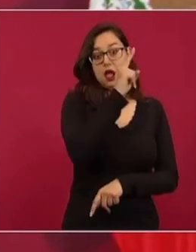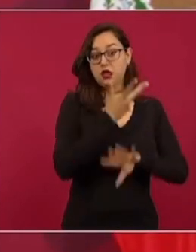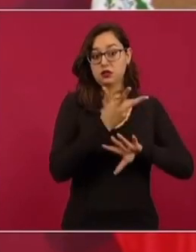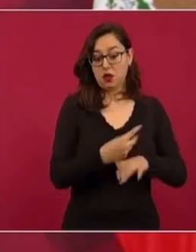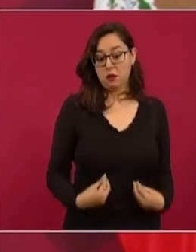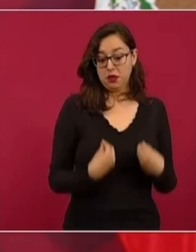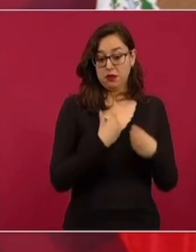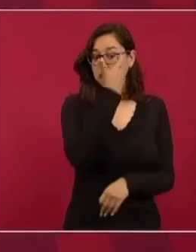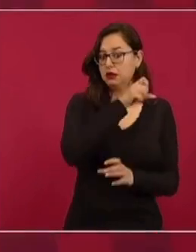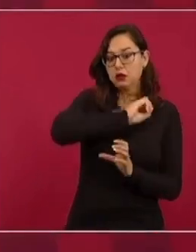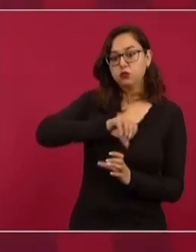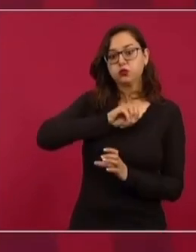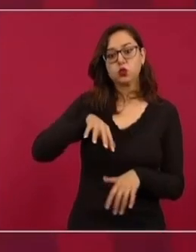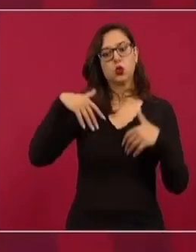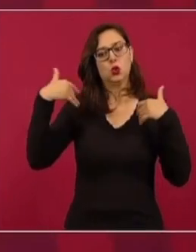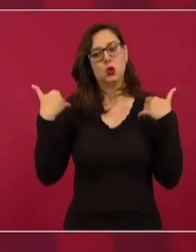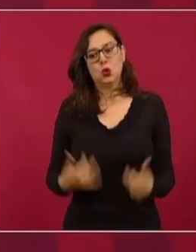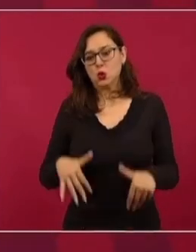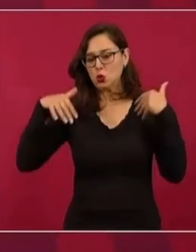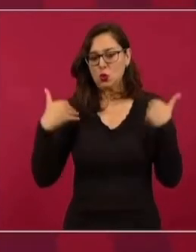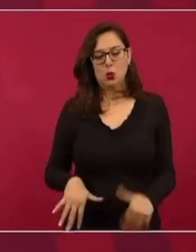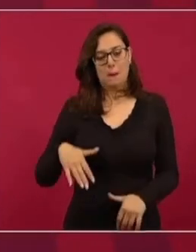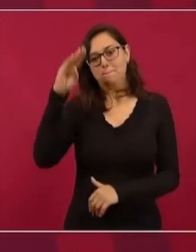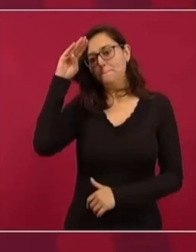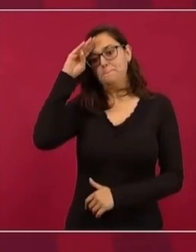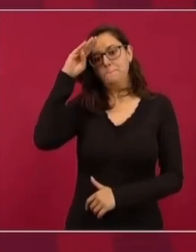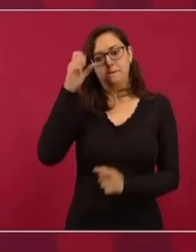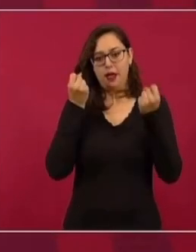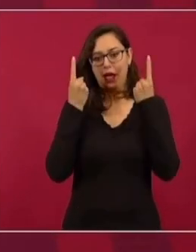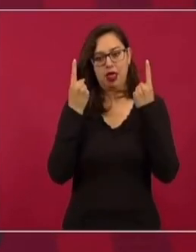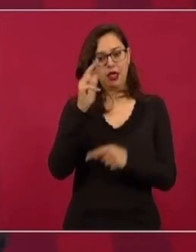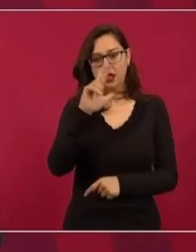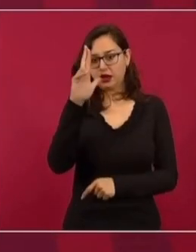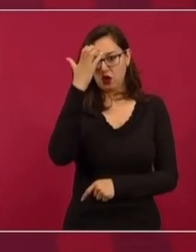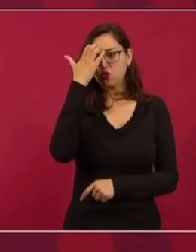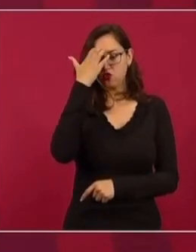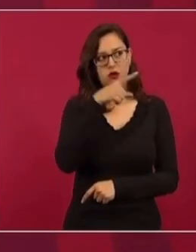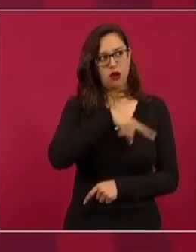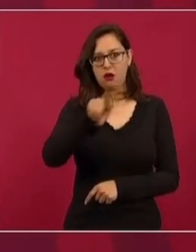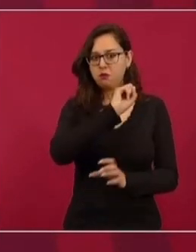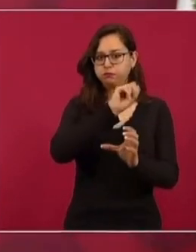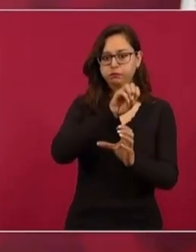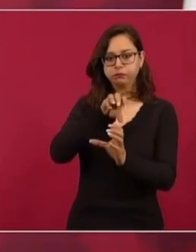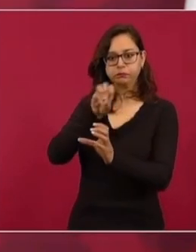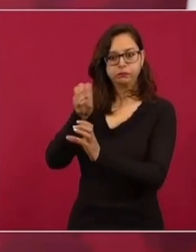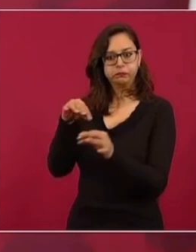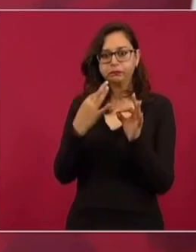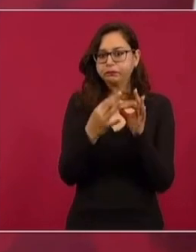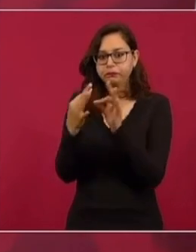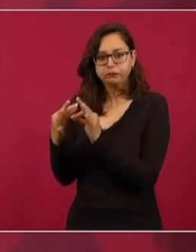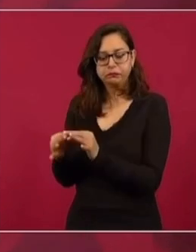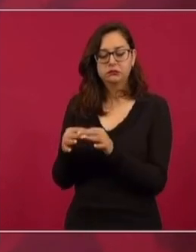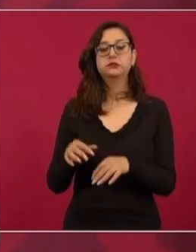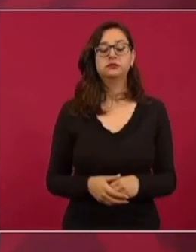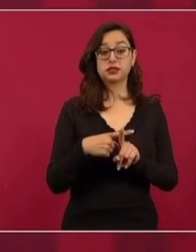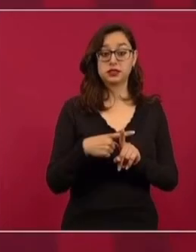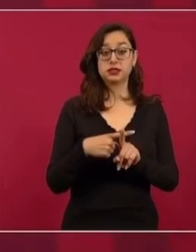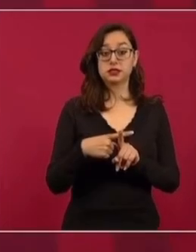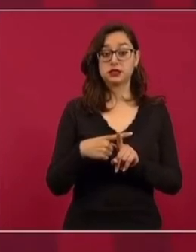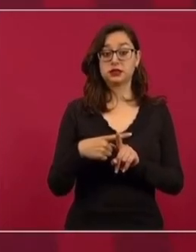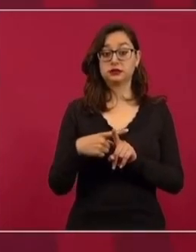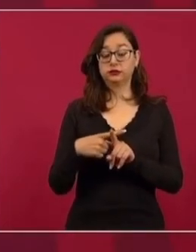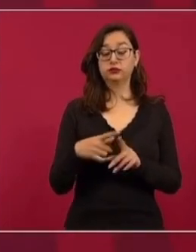de reconocer lo que han hecho nuestros paisanos. Por cierto, ahora se hizo una modificación al censo